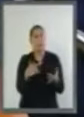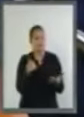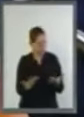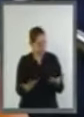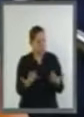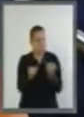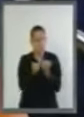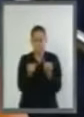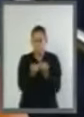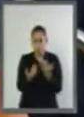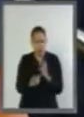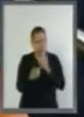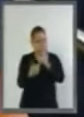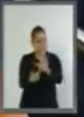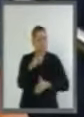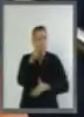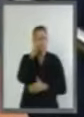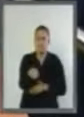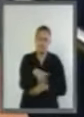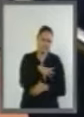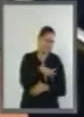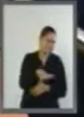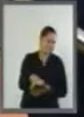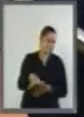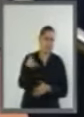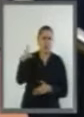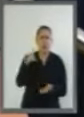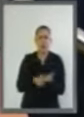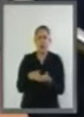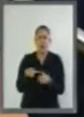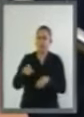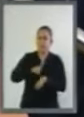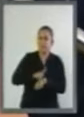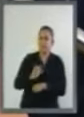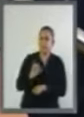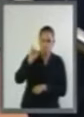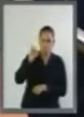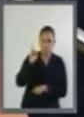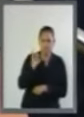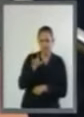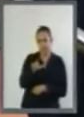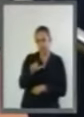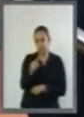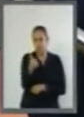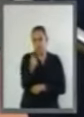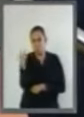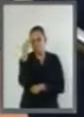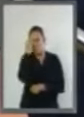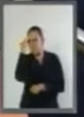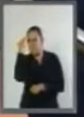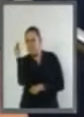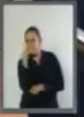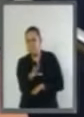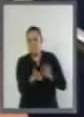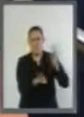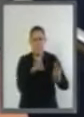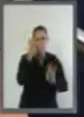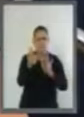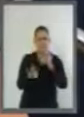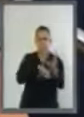esta ola de terrorismo presentada el jueves 17 de agosto en España, en